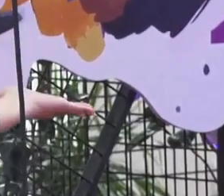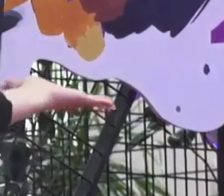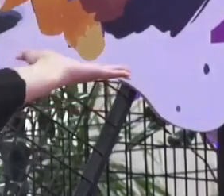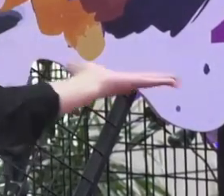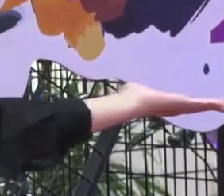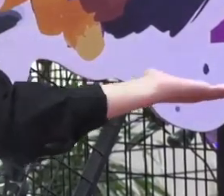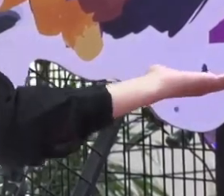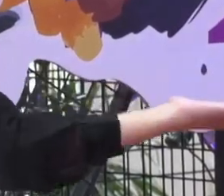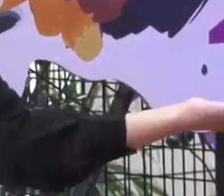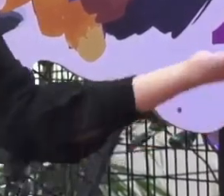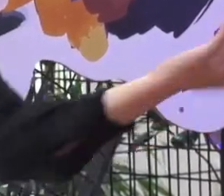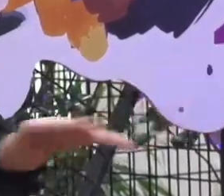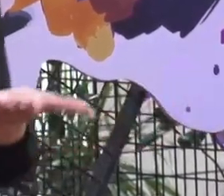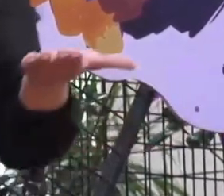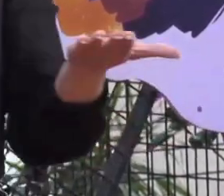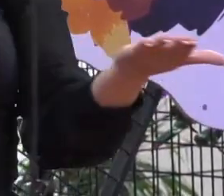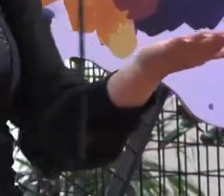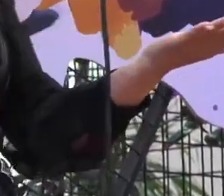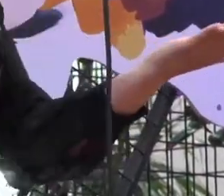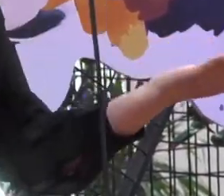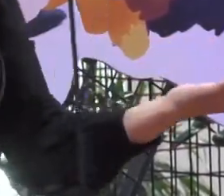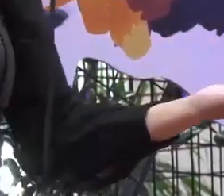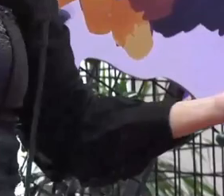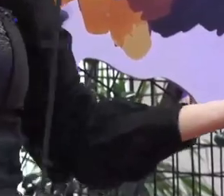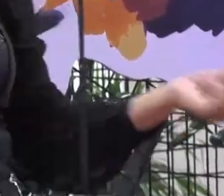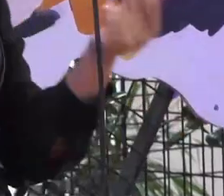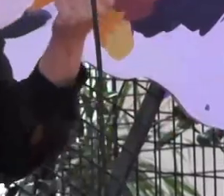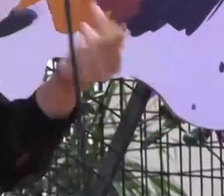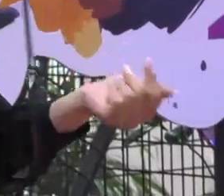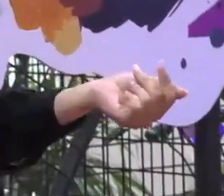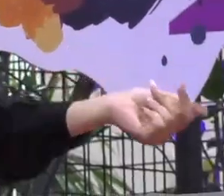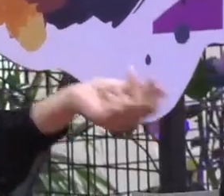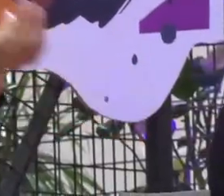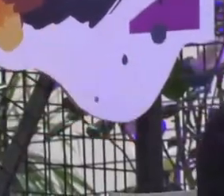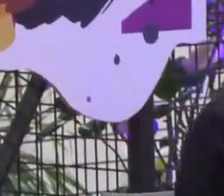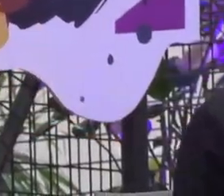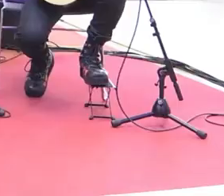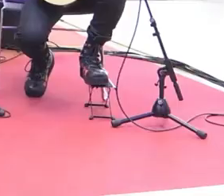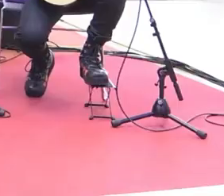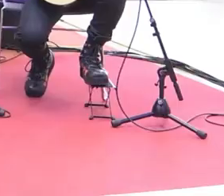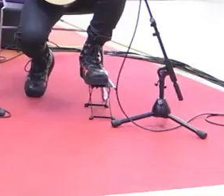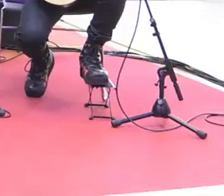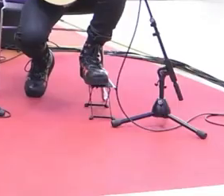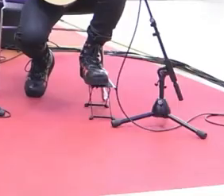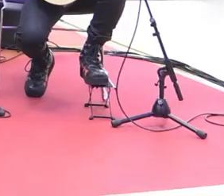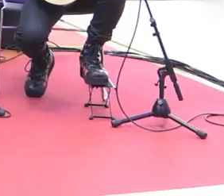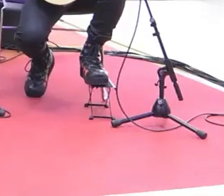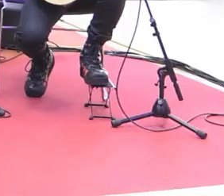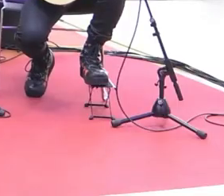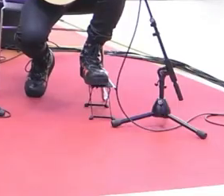no olvides ahí el ámbar consumía grande las horas de vivir y